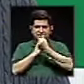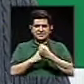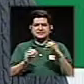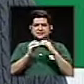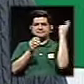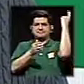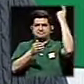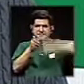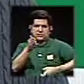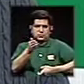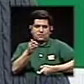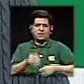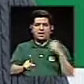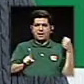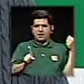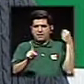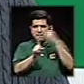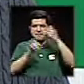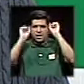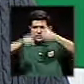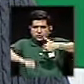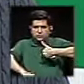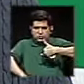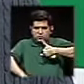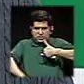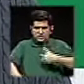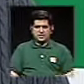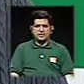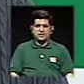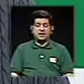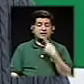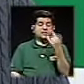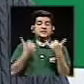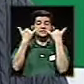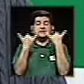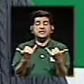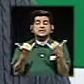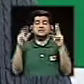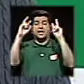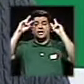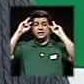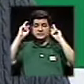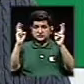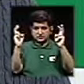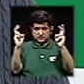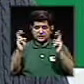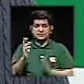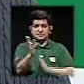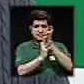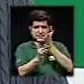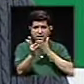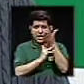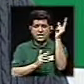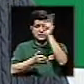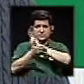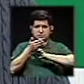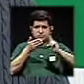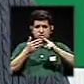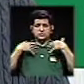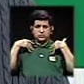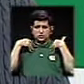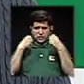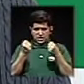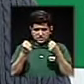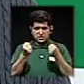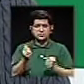duras y el impacto que eso puede tener en lo que habíamos anunciado en materia de de acceso universal a la salud